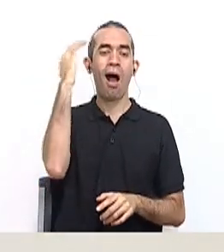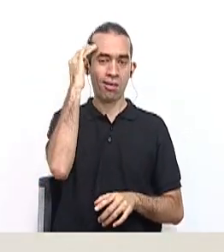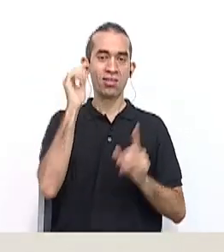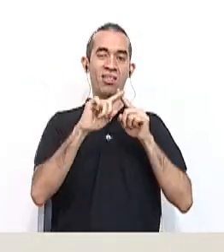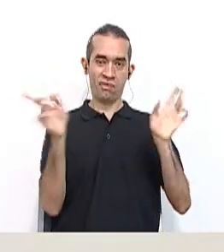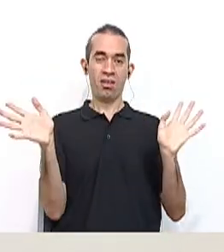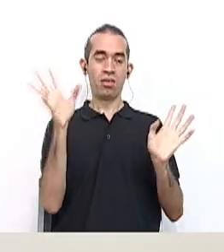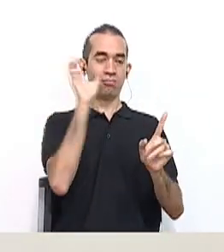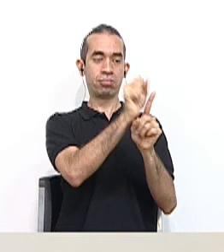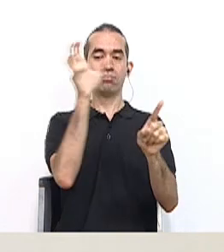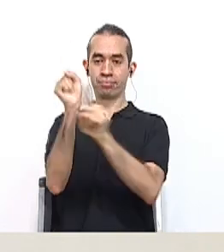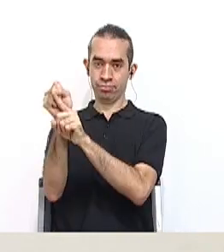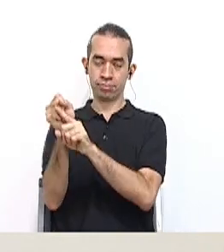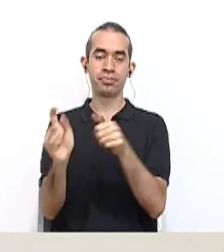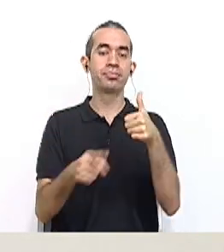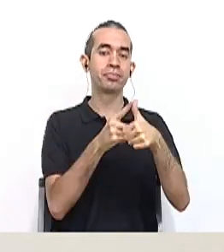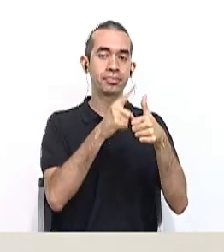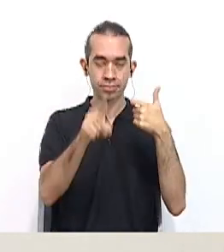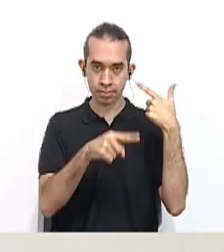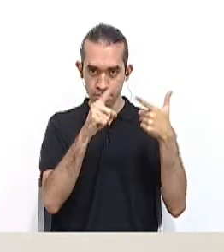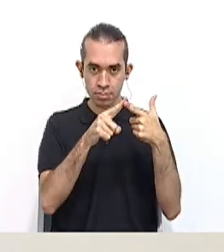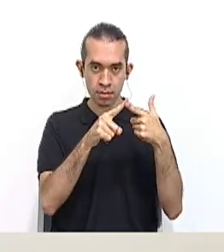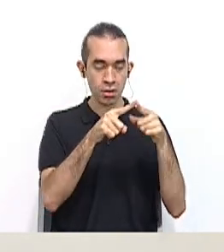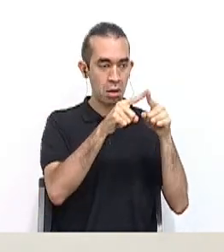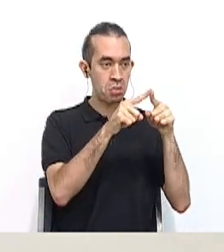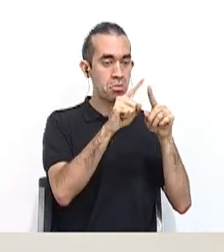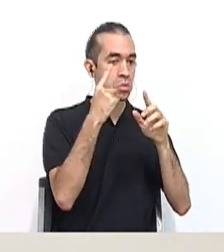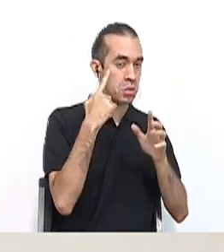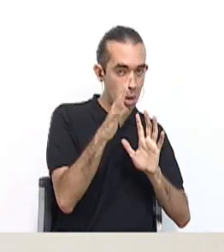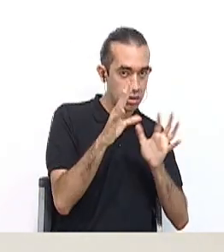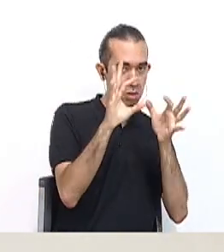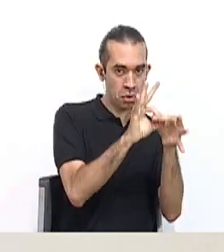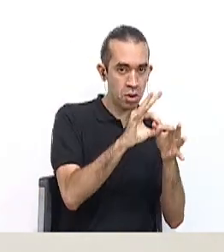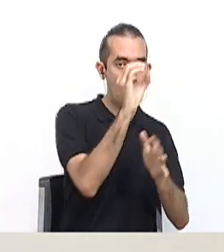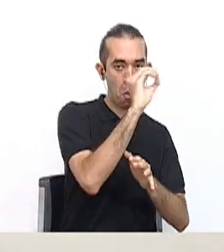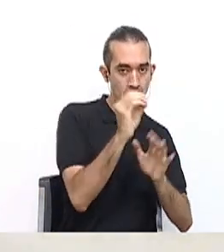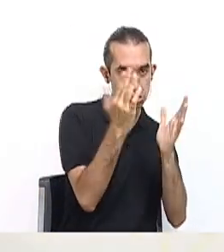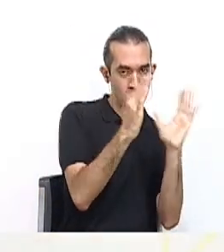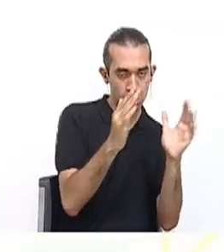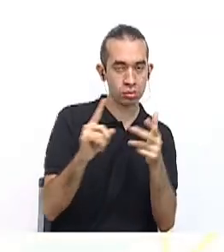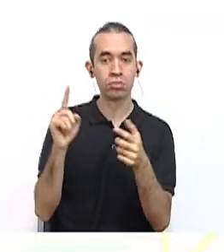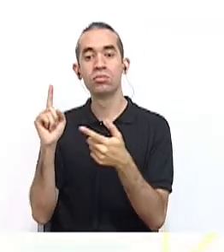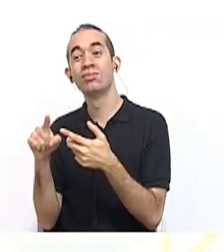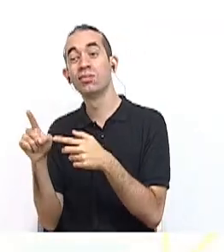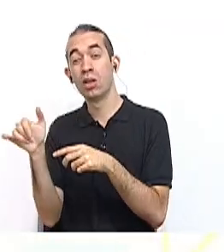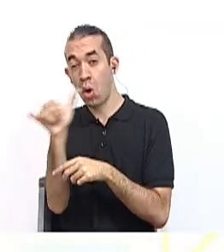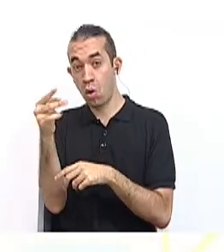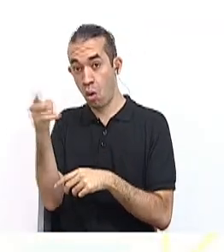semejanza tiene que ver con la proporción y la congruencia con la igualdad.